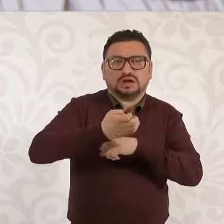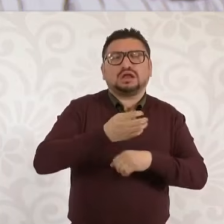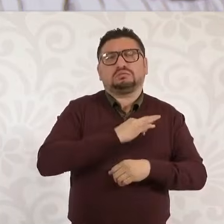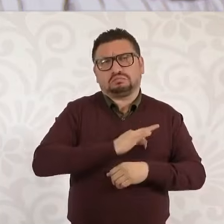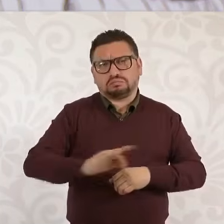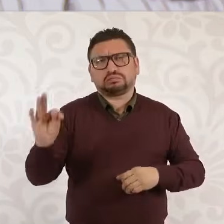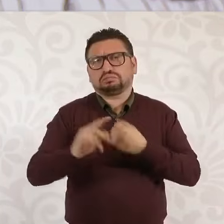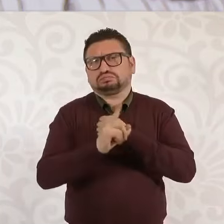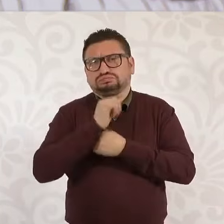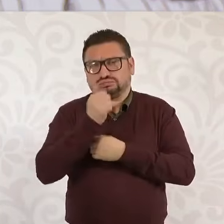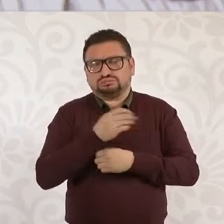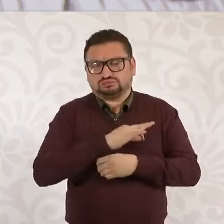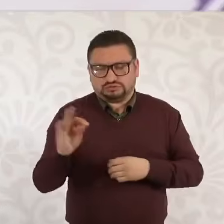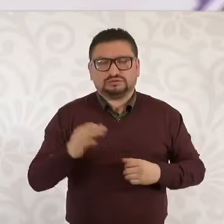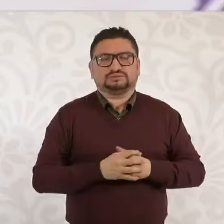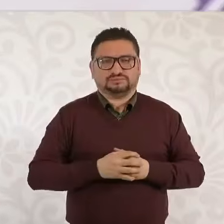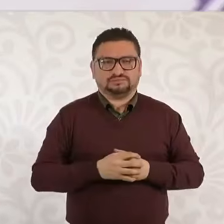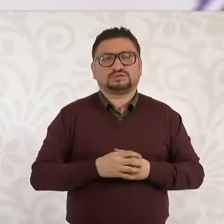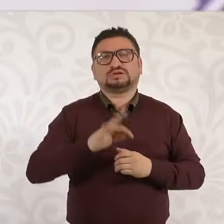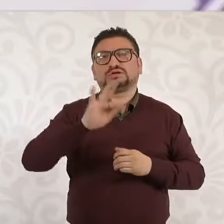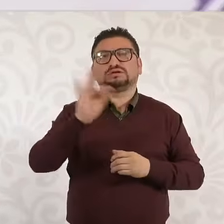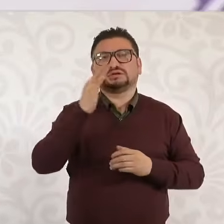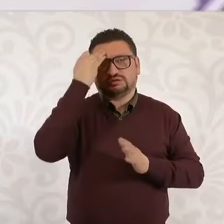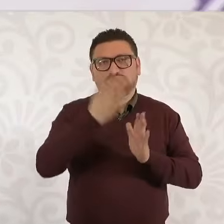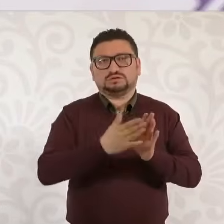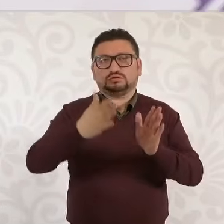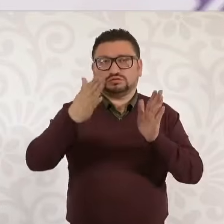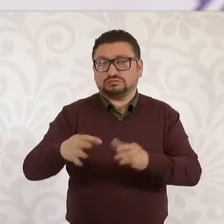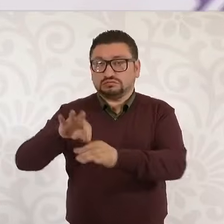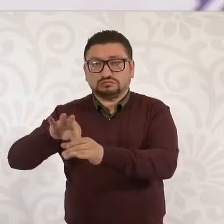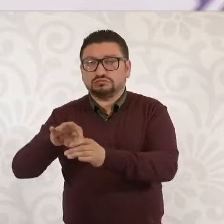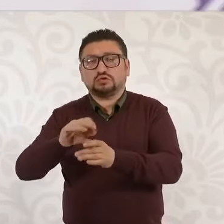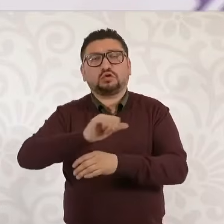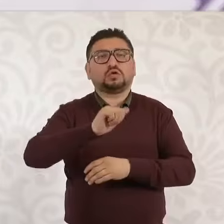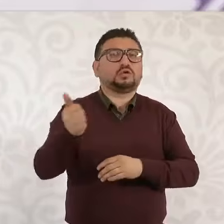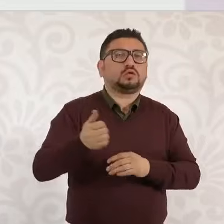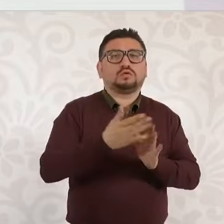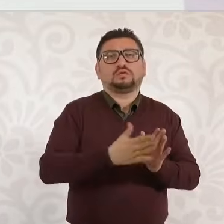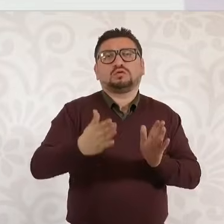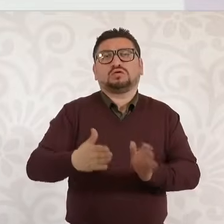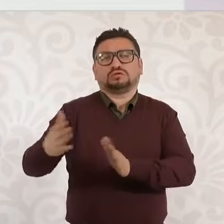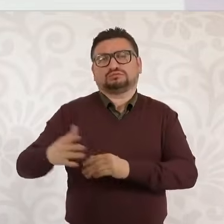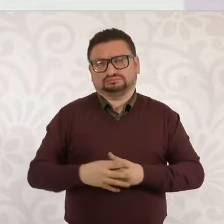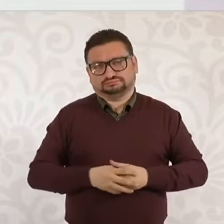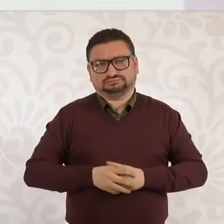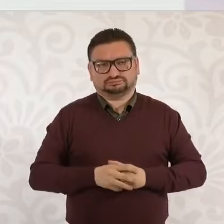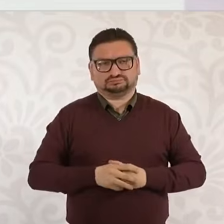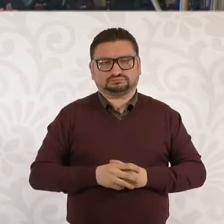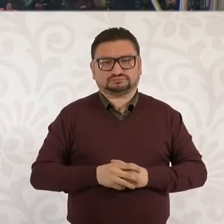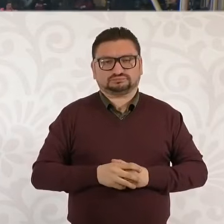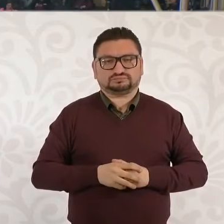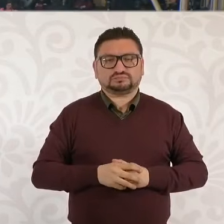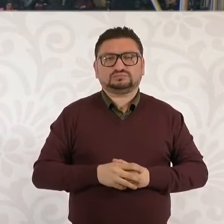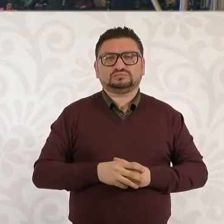no tiene problema que se pueda dar, incluso en periodos que no son el periodo de la elección o de elecciones intermedias. ¿Cuáles